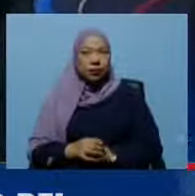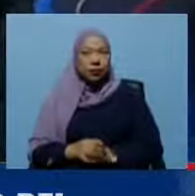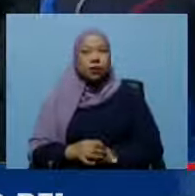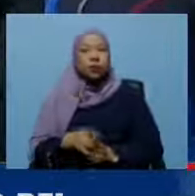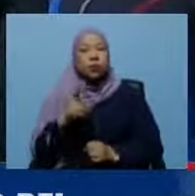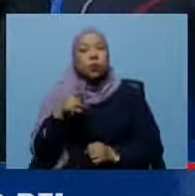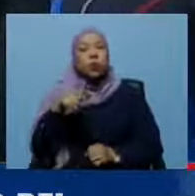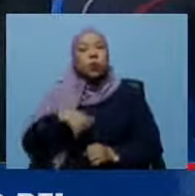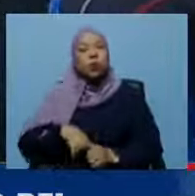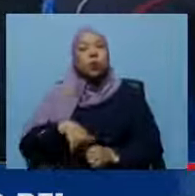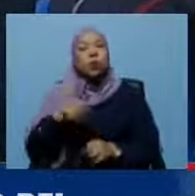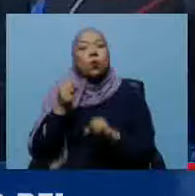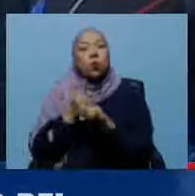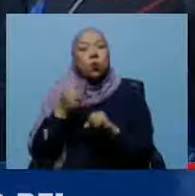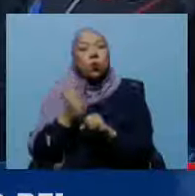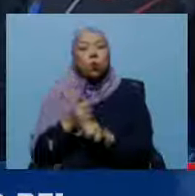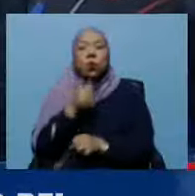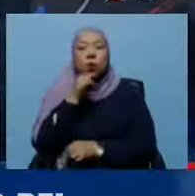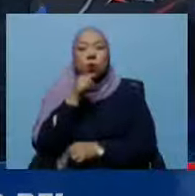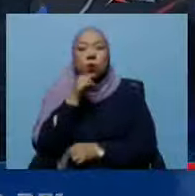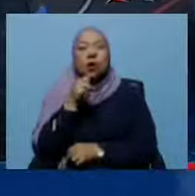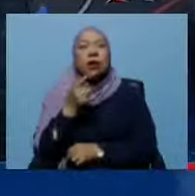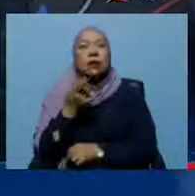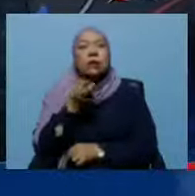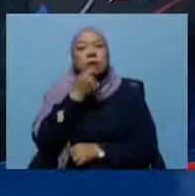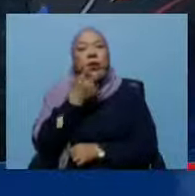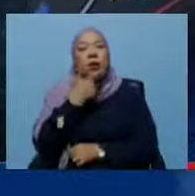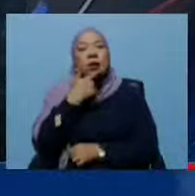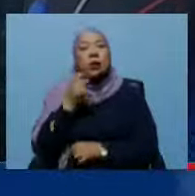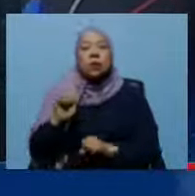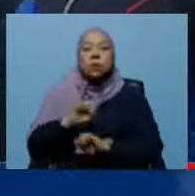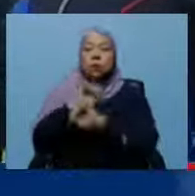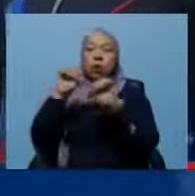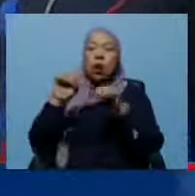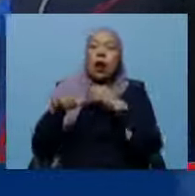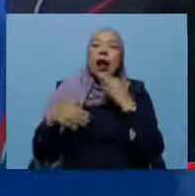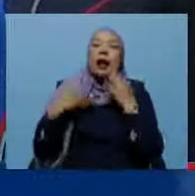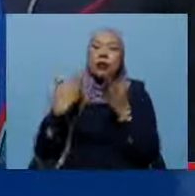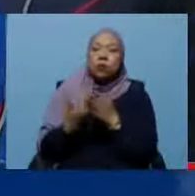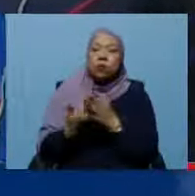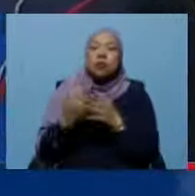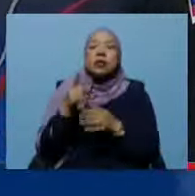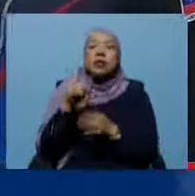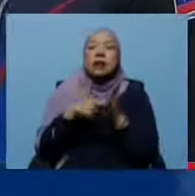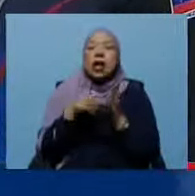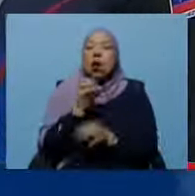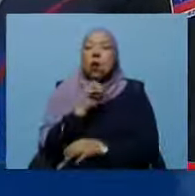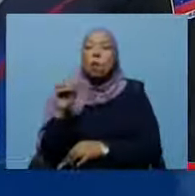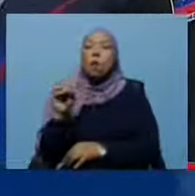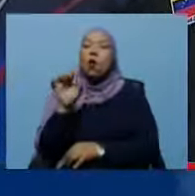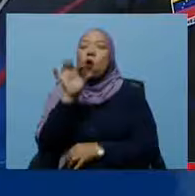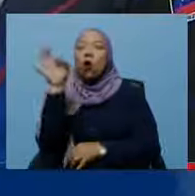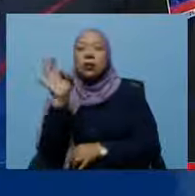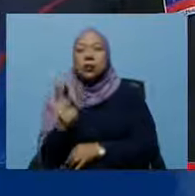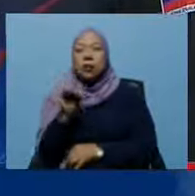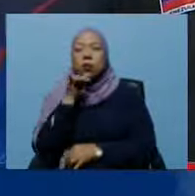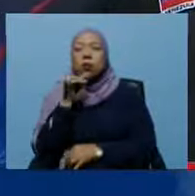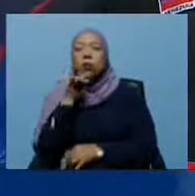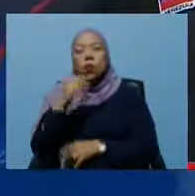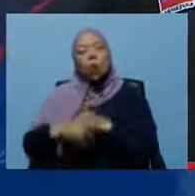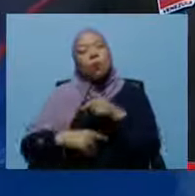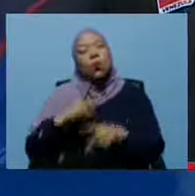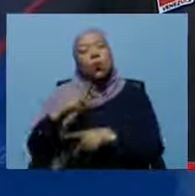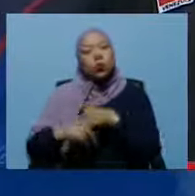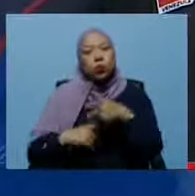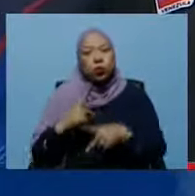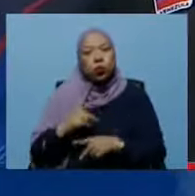Tenemos que llevar este complejo siderúrgico más temprano que tarde al 100% de